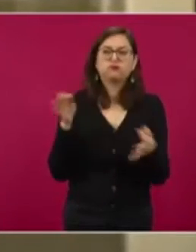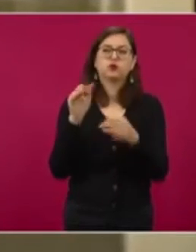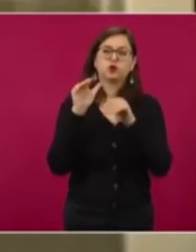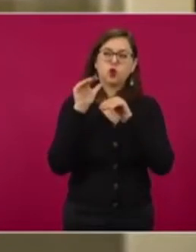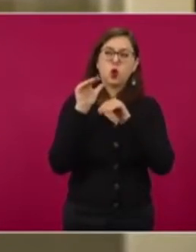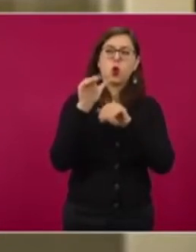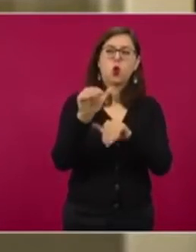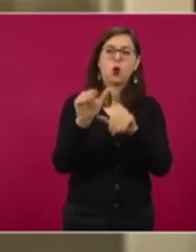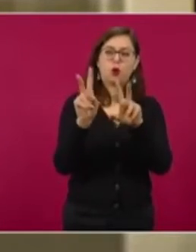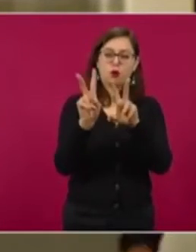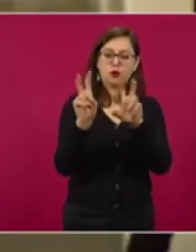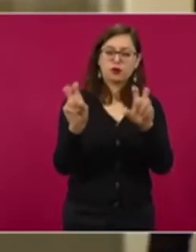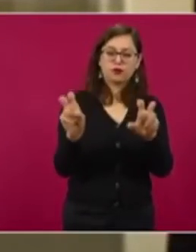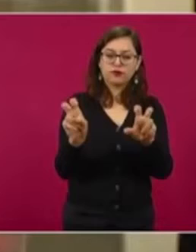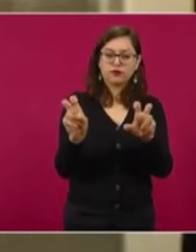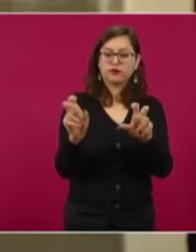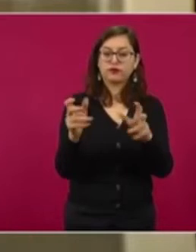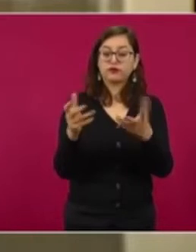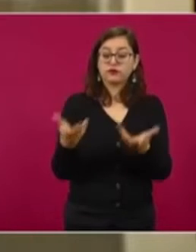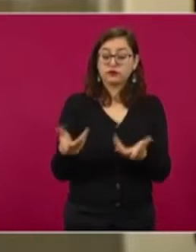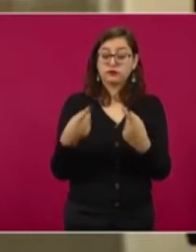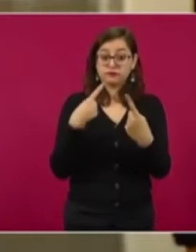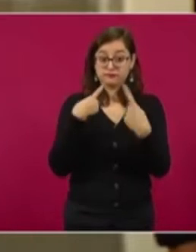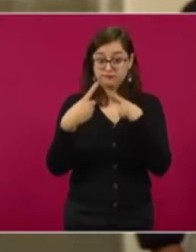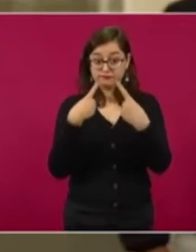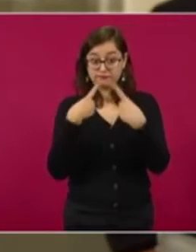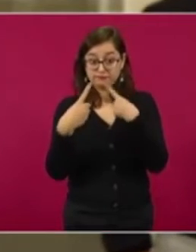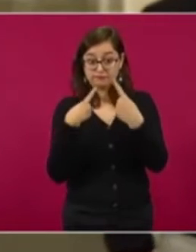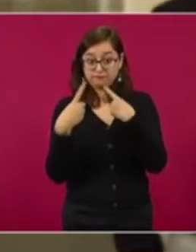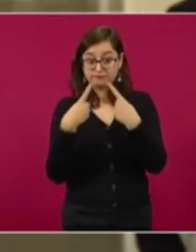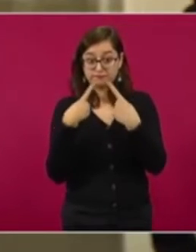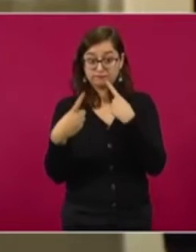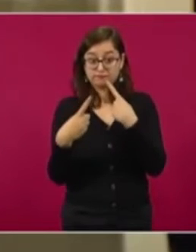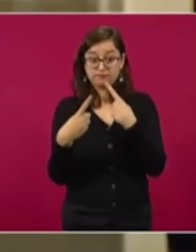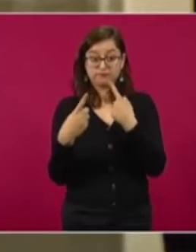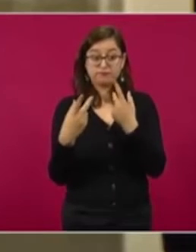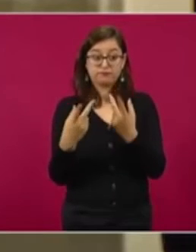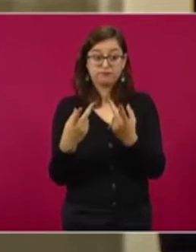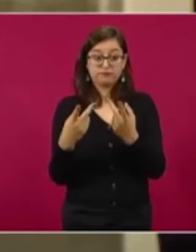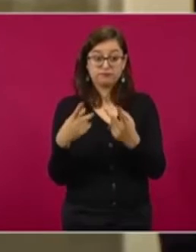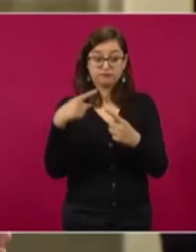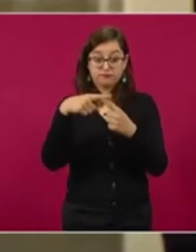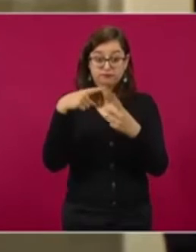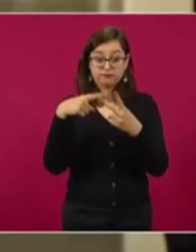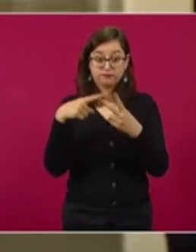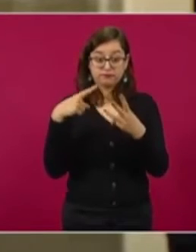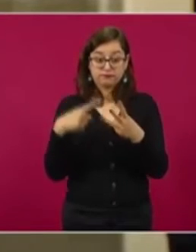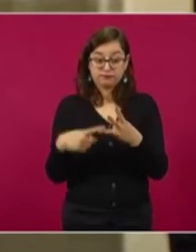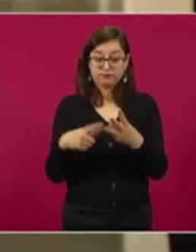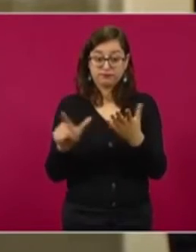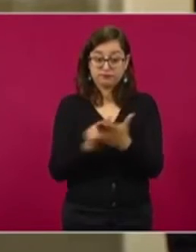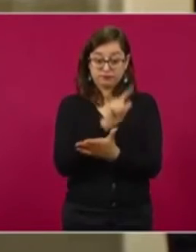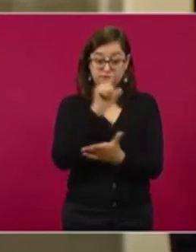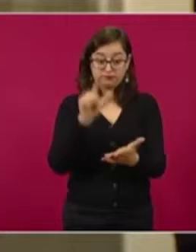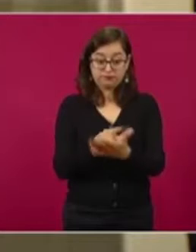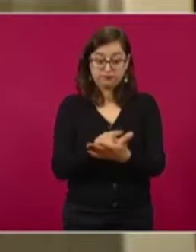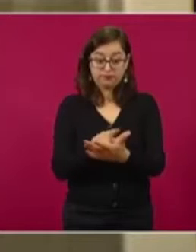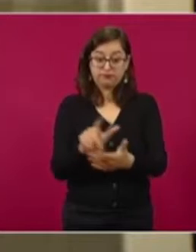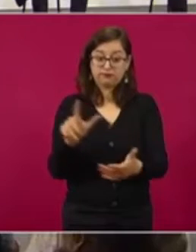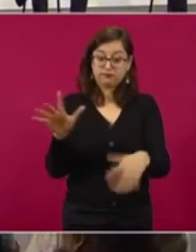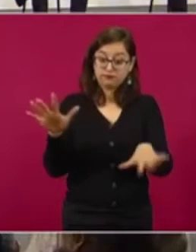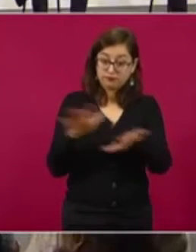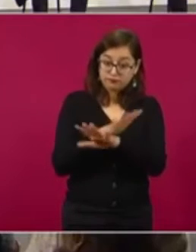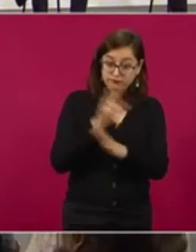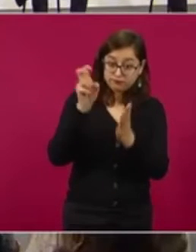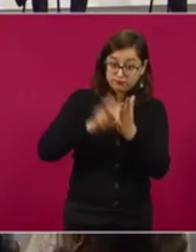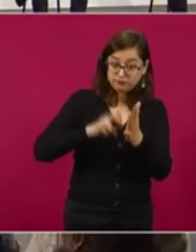ante la reciente discusión que se va a llevar a cabo de las 3 reformas principales de su gobierno, saber si